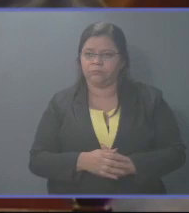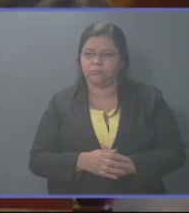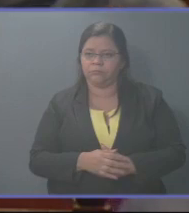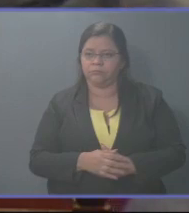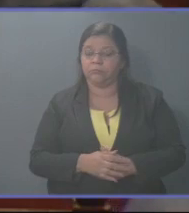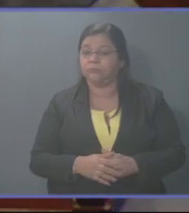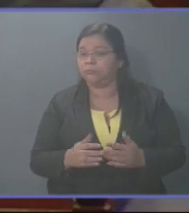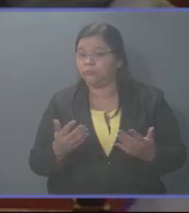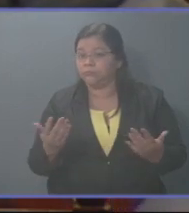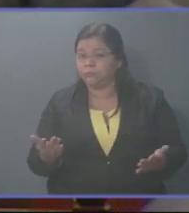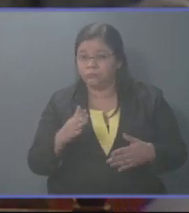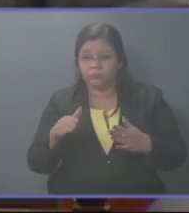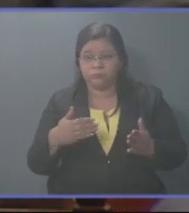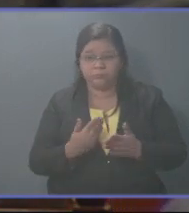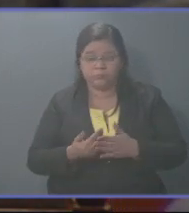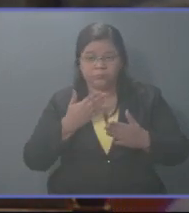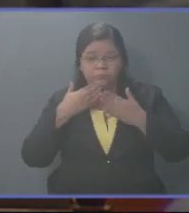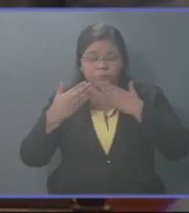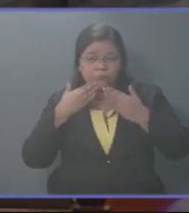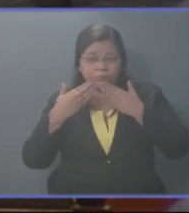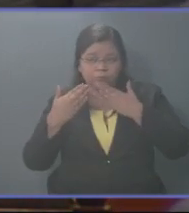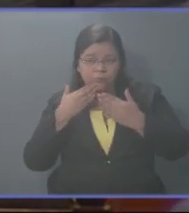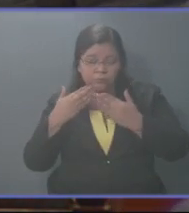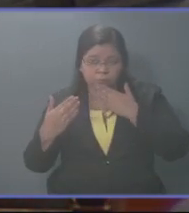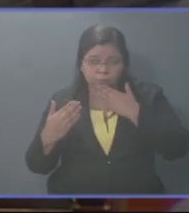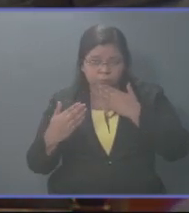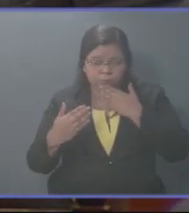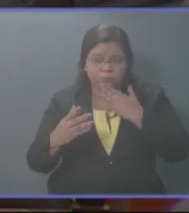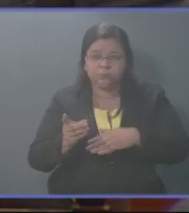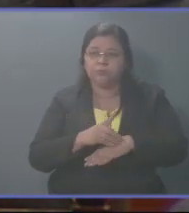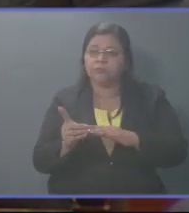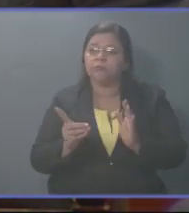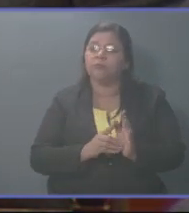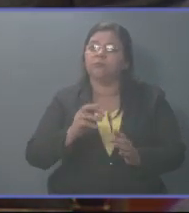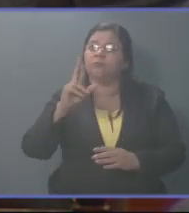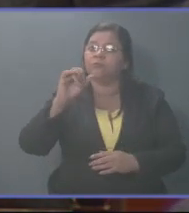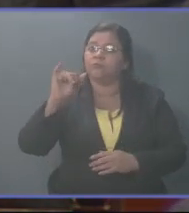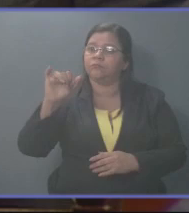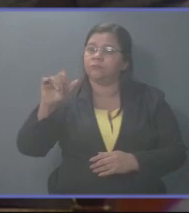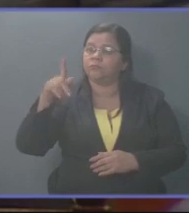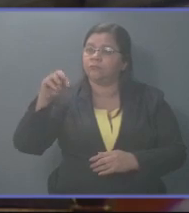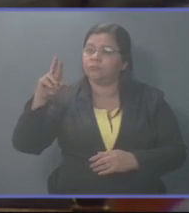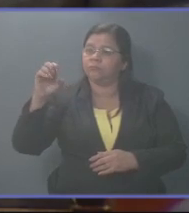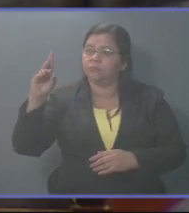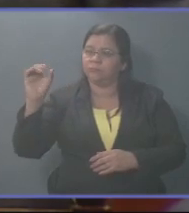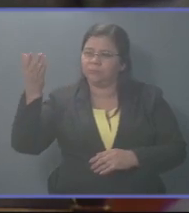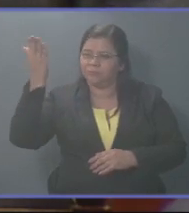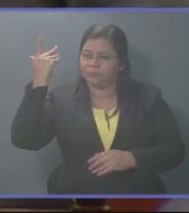En la exposición de motivos, el diputado Rey Prendes dijo en este pleno: